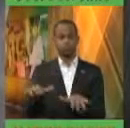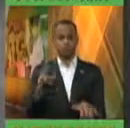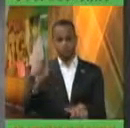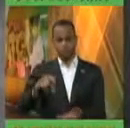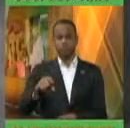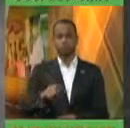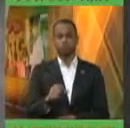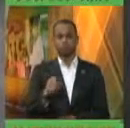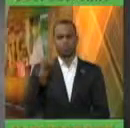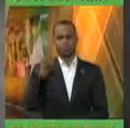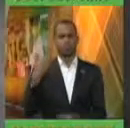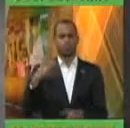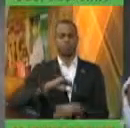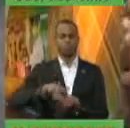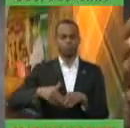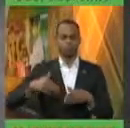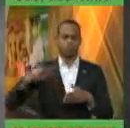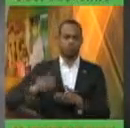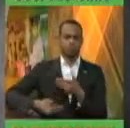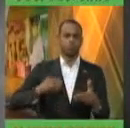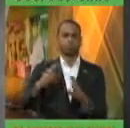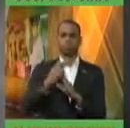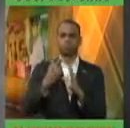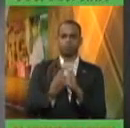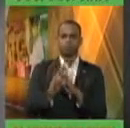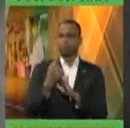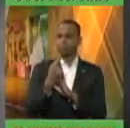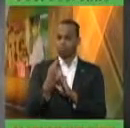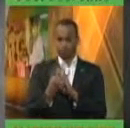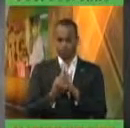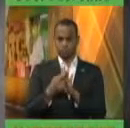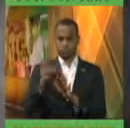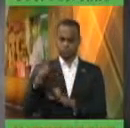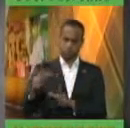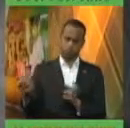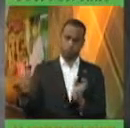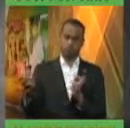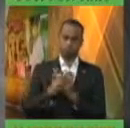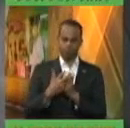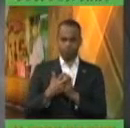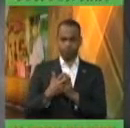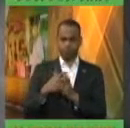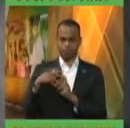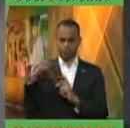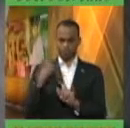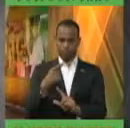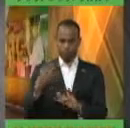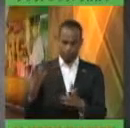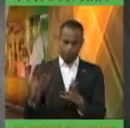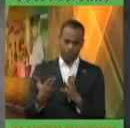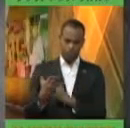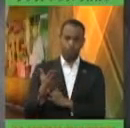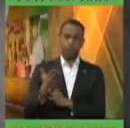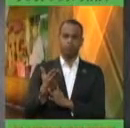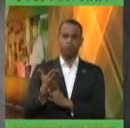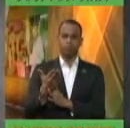hay todo un protocolo hay todo unos reglamentos que se deben cumplir para que la accesibilidad